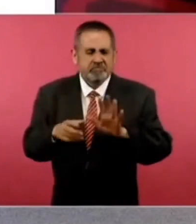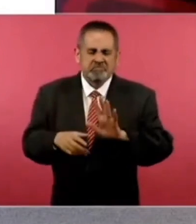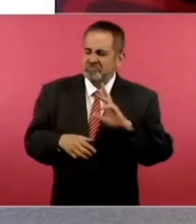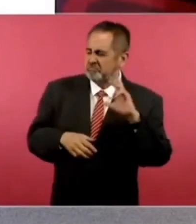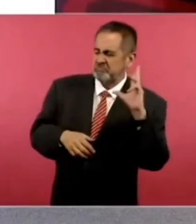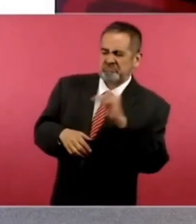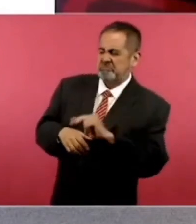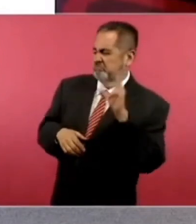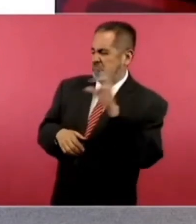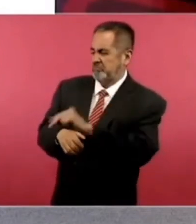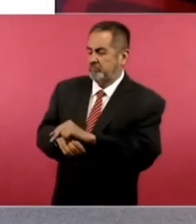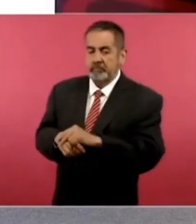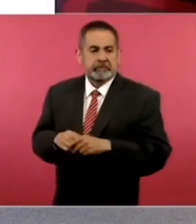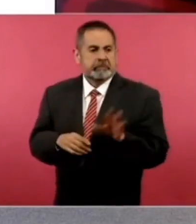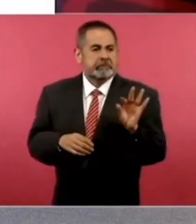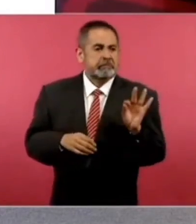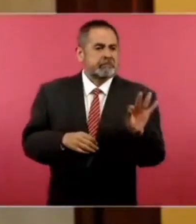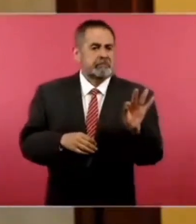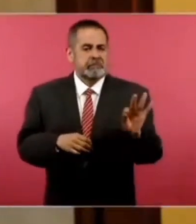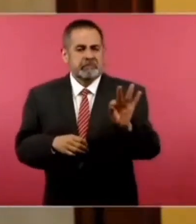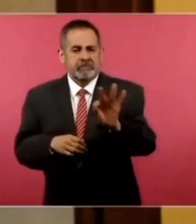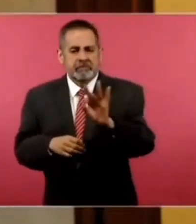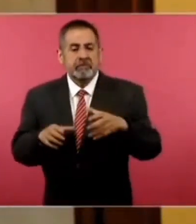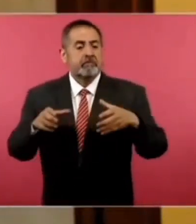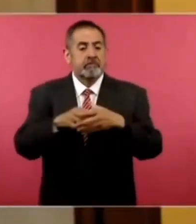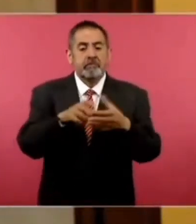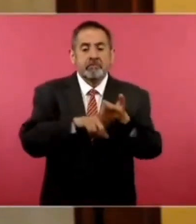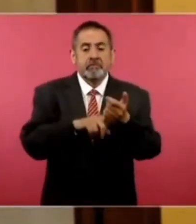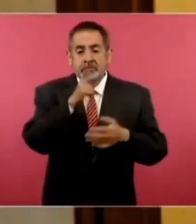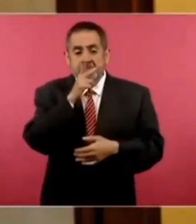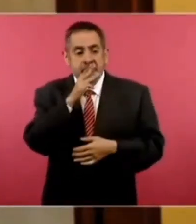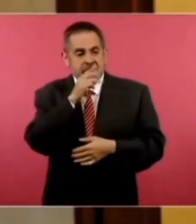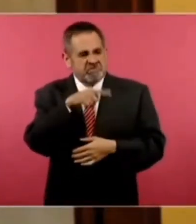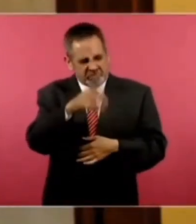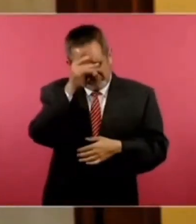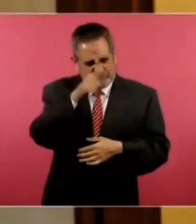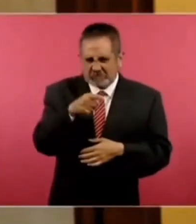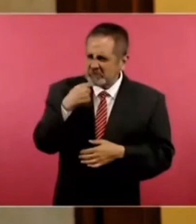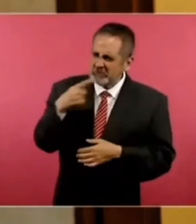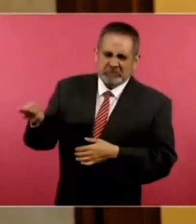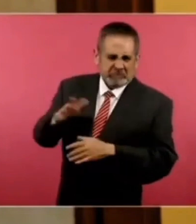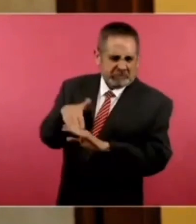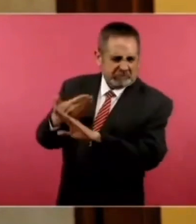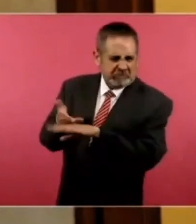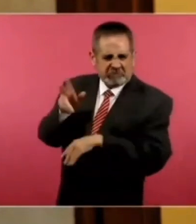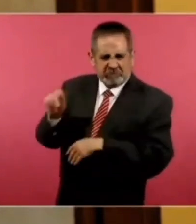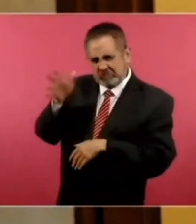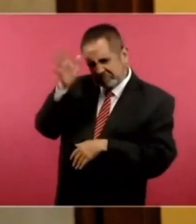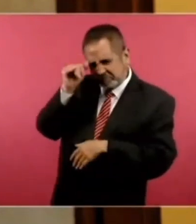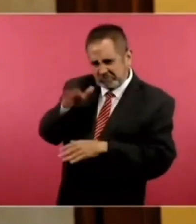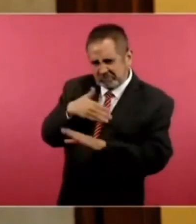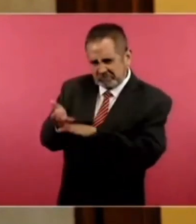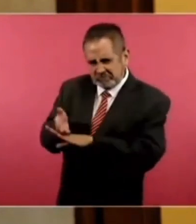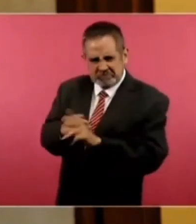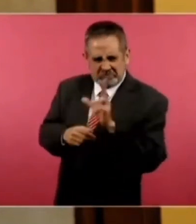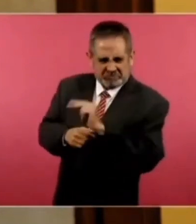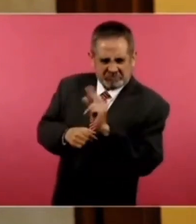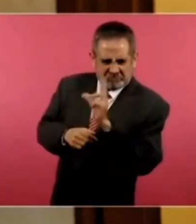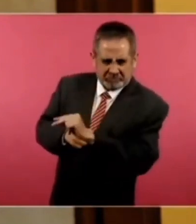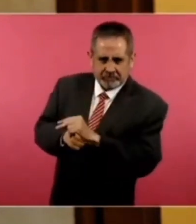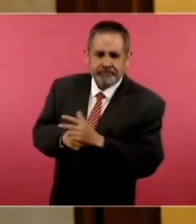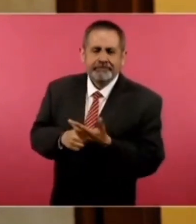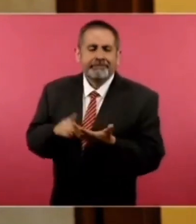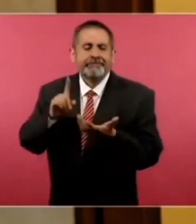momento para que los padres de familia manifestaran su indignación. Lo que buscaba, en el fondo,